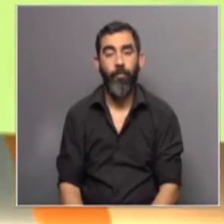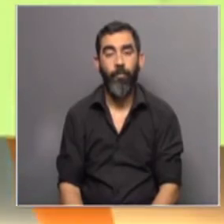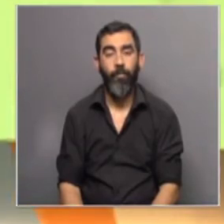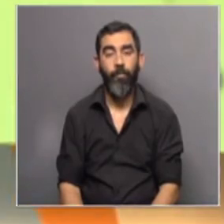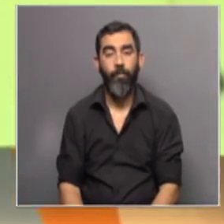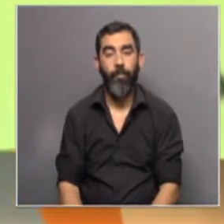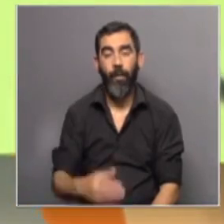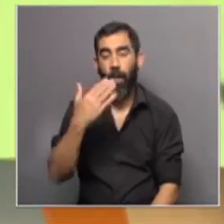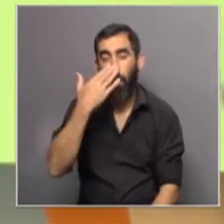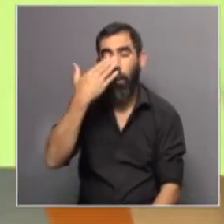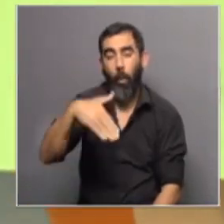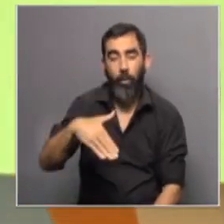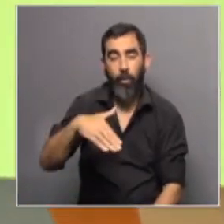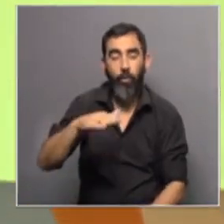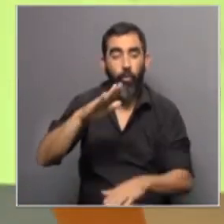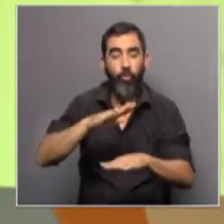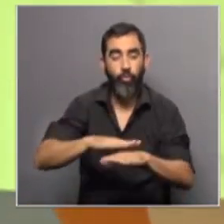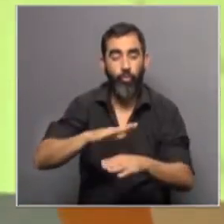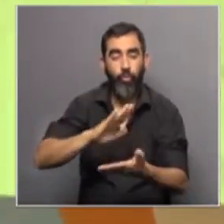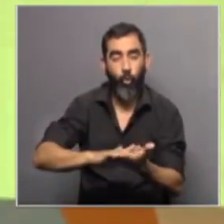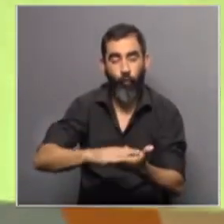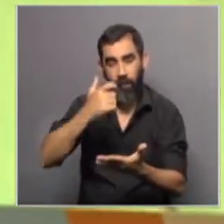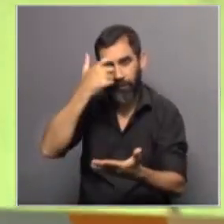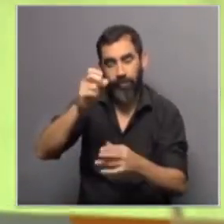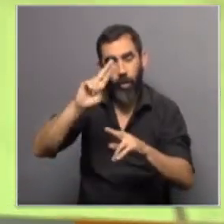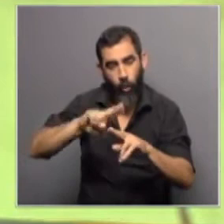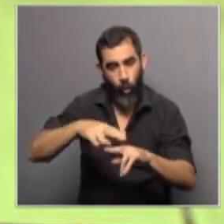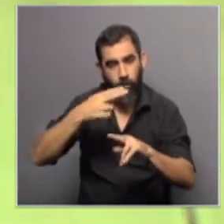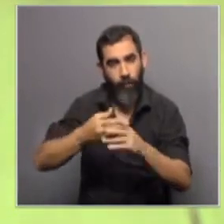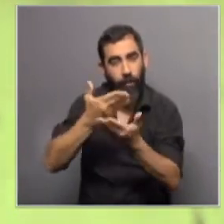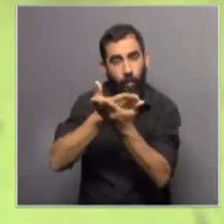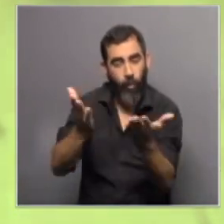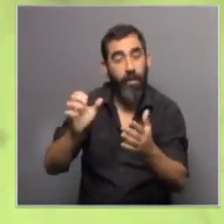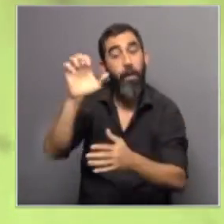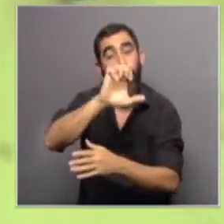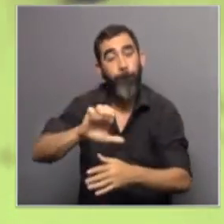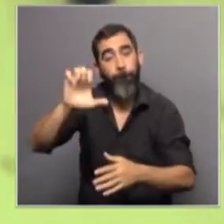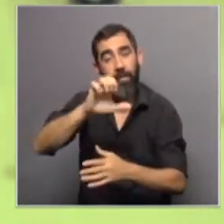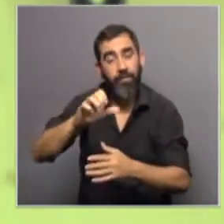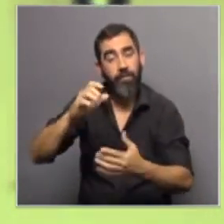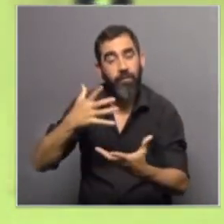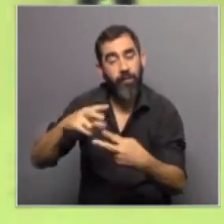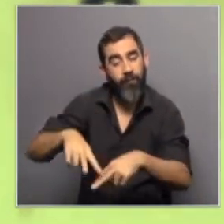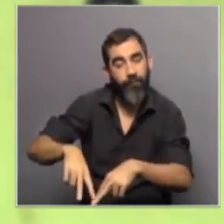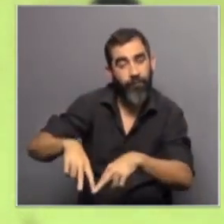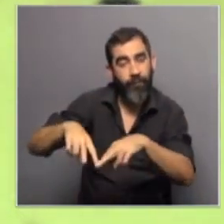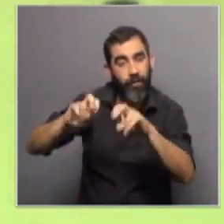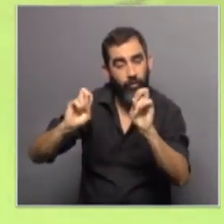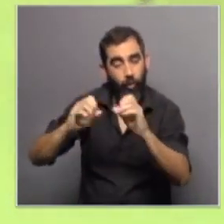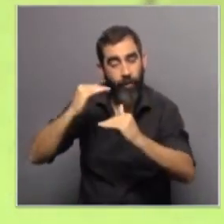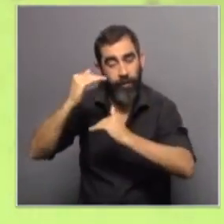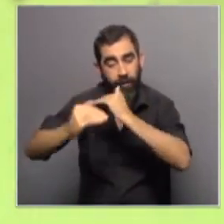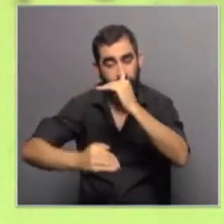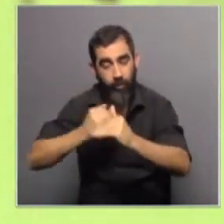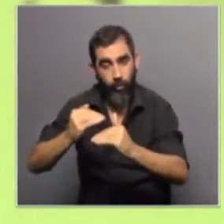En el último tramo de Sobre Ciencia volveremos a mostrarles empresas que apuestan a la investigación, al